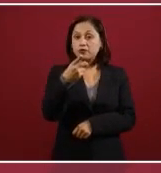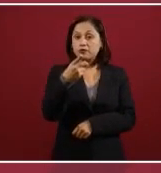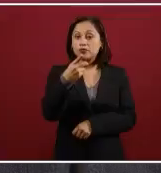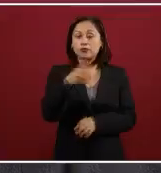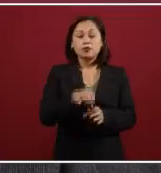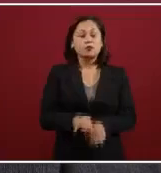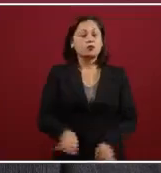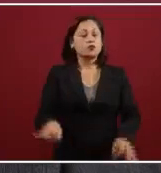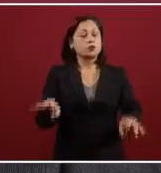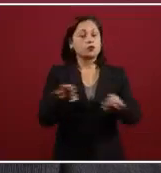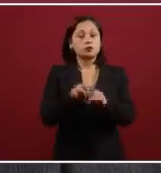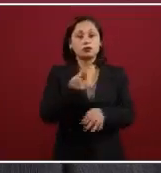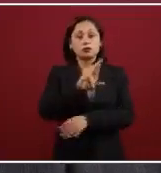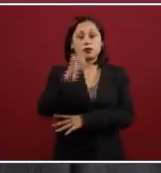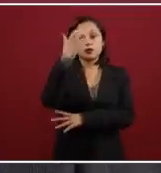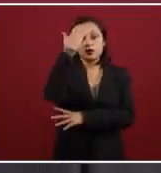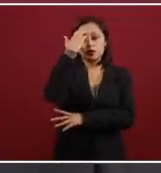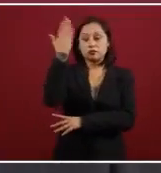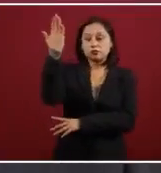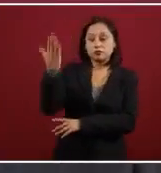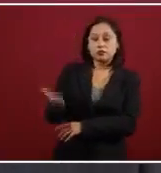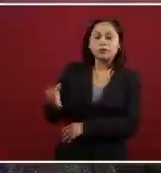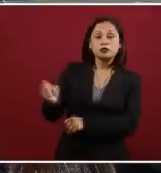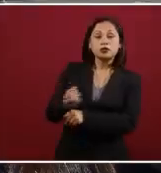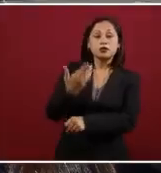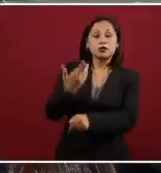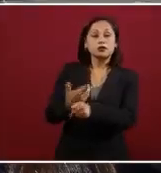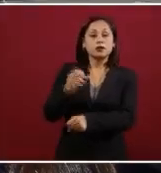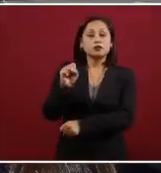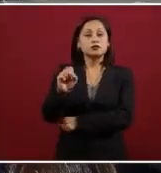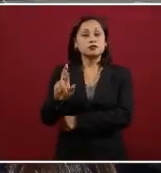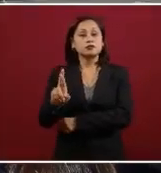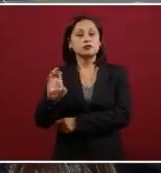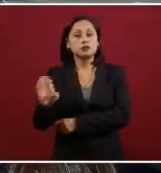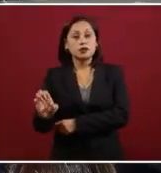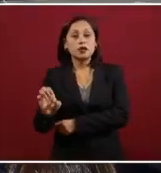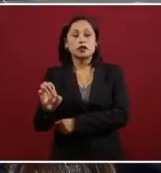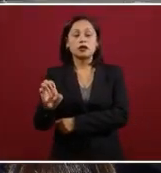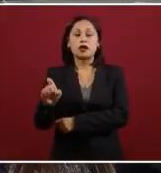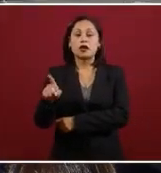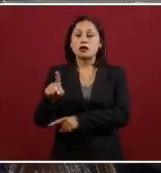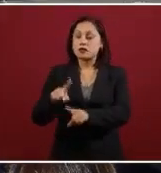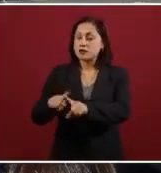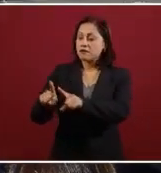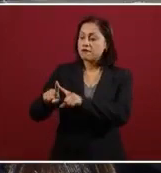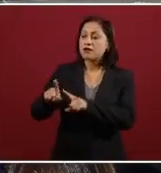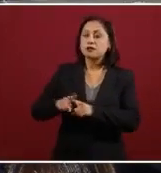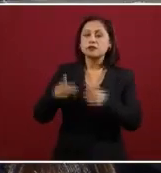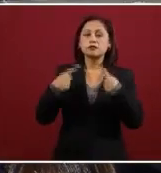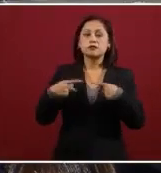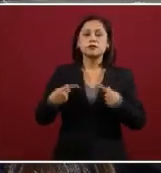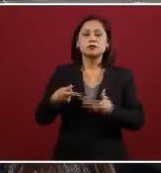al secretario de Relaciones Exteriores, al cuerpo diplomático,